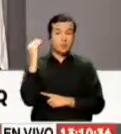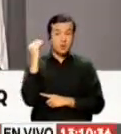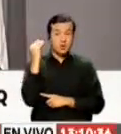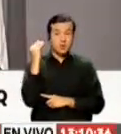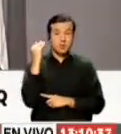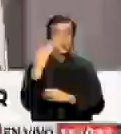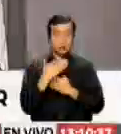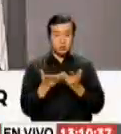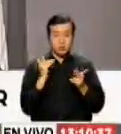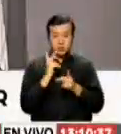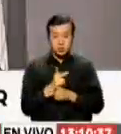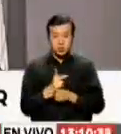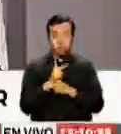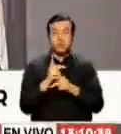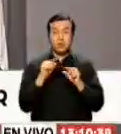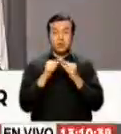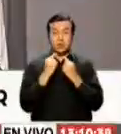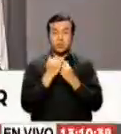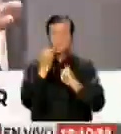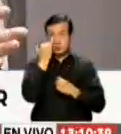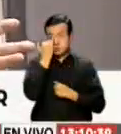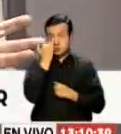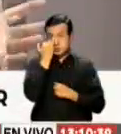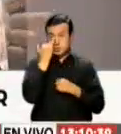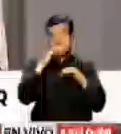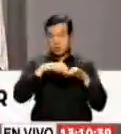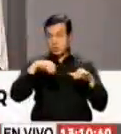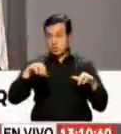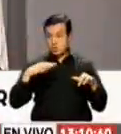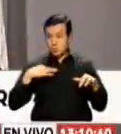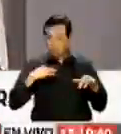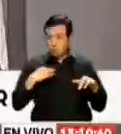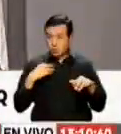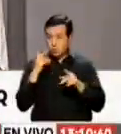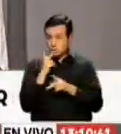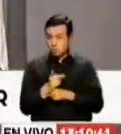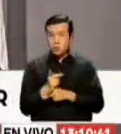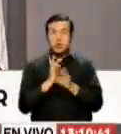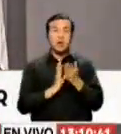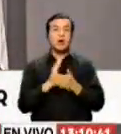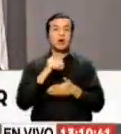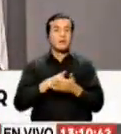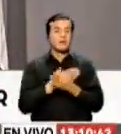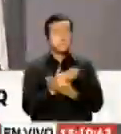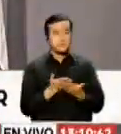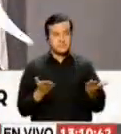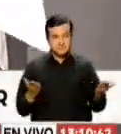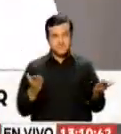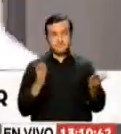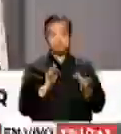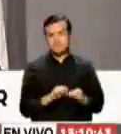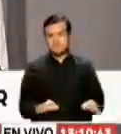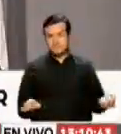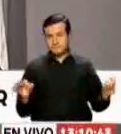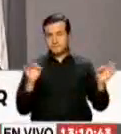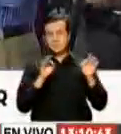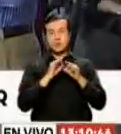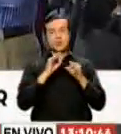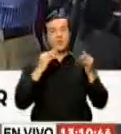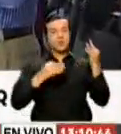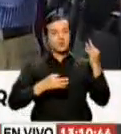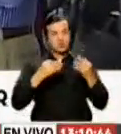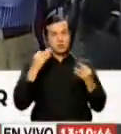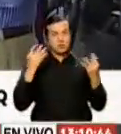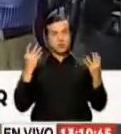adolescentes. Protección a pueblos indígenas en aislamiento voluntario. Y la última es el acceso efectivo a la justicia. Y